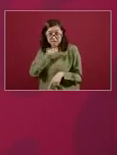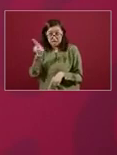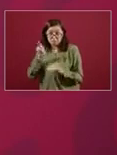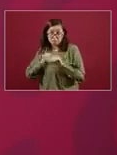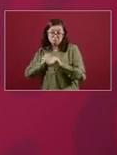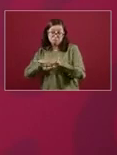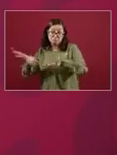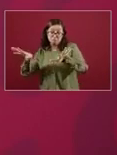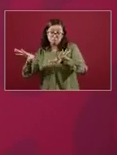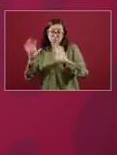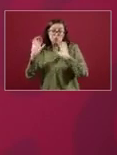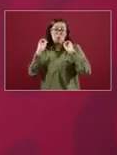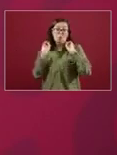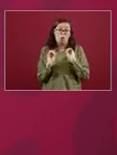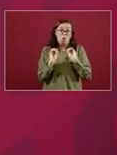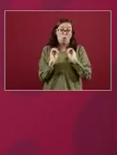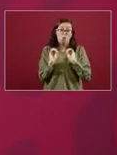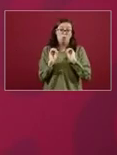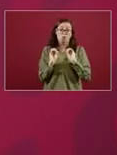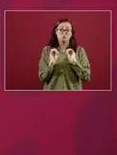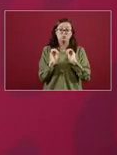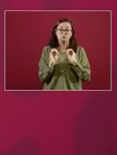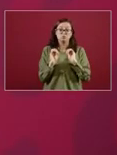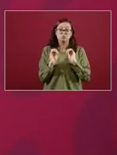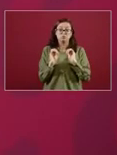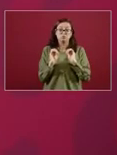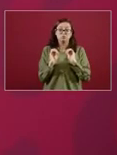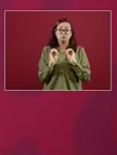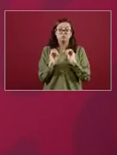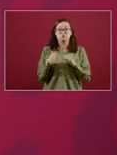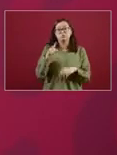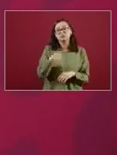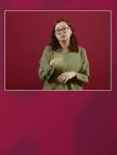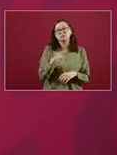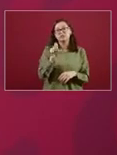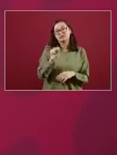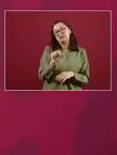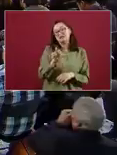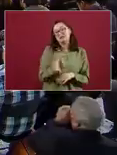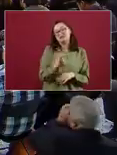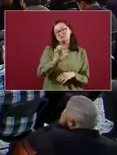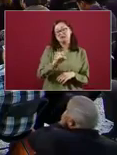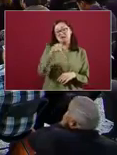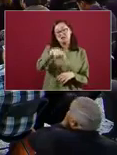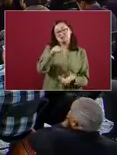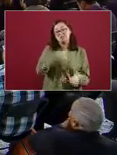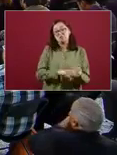la sustrajeron de Relaciones Exteriores.